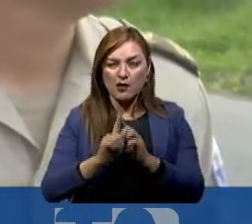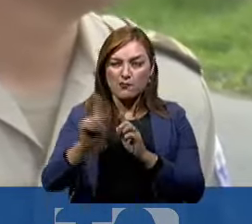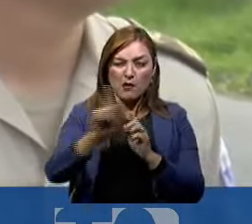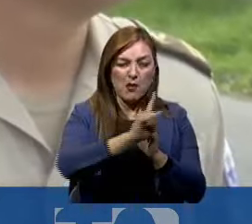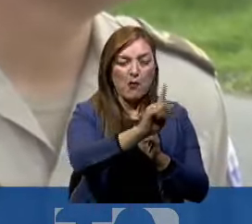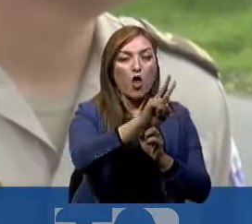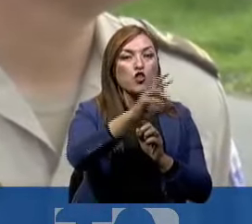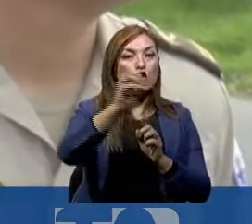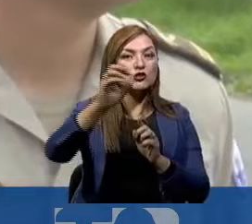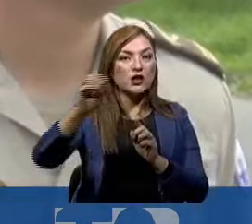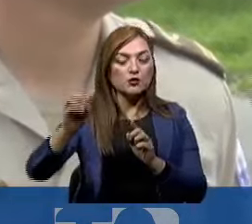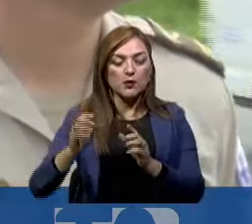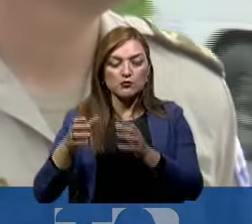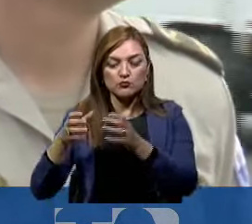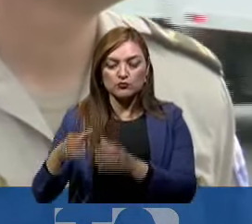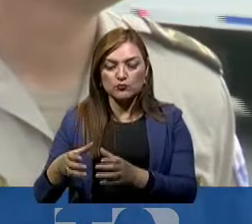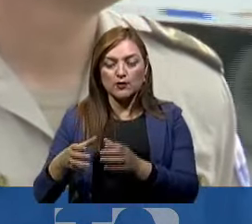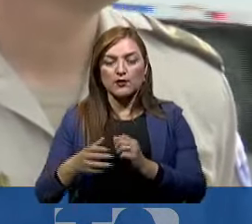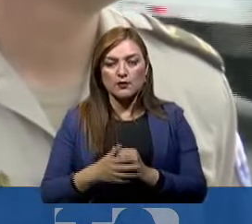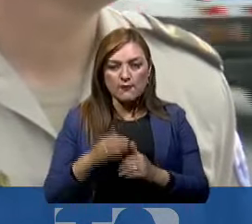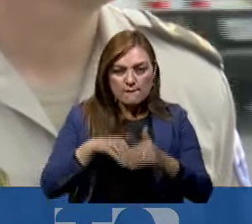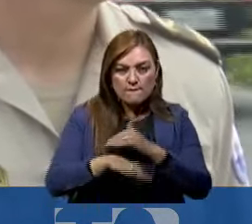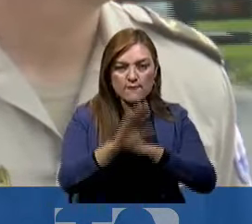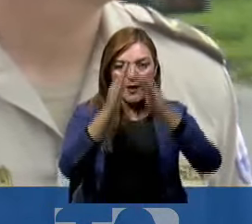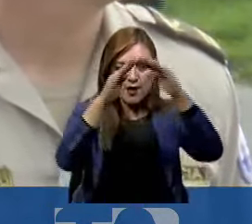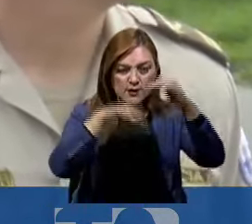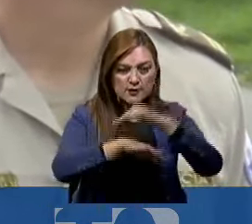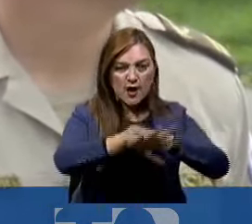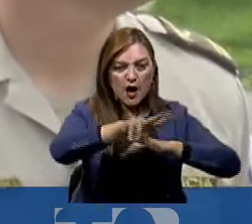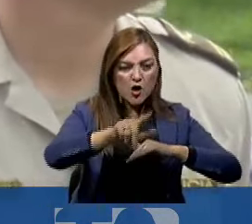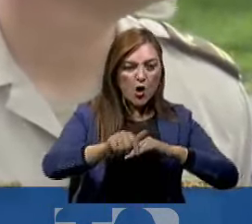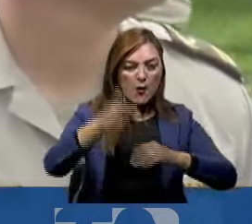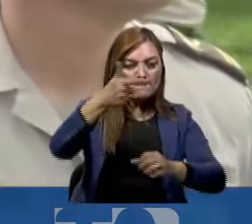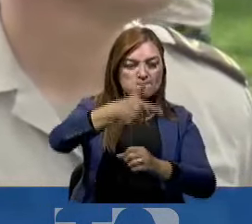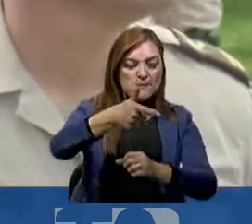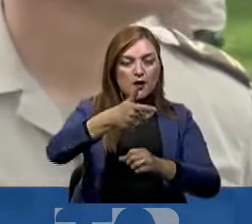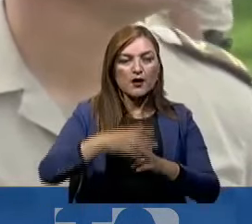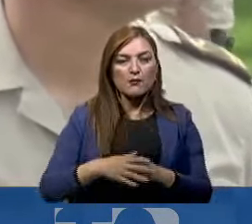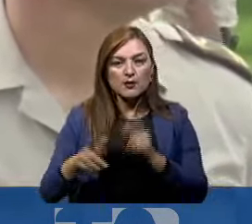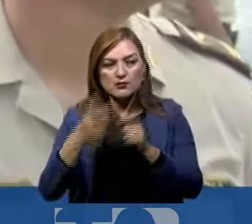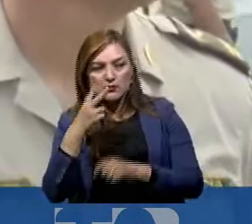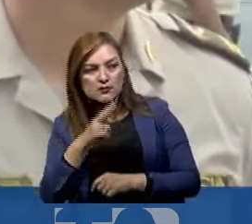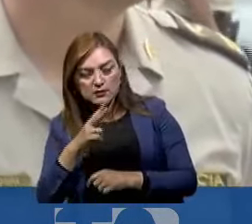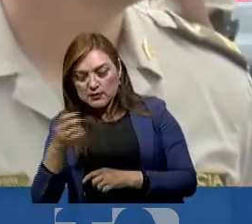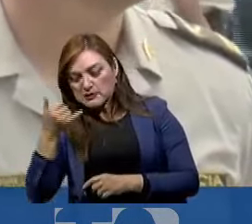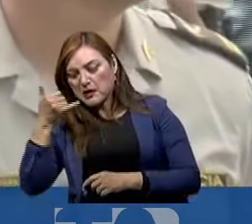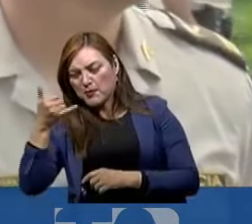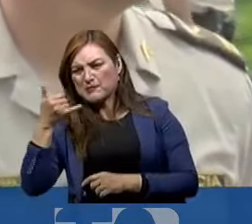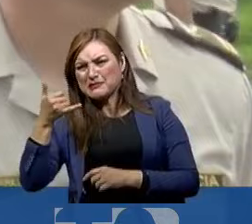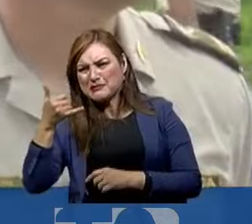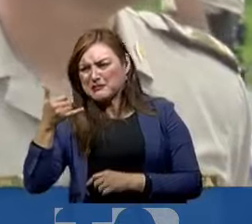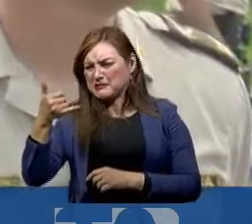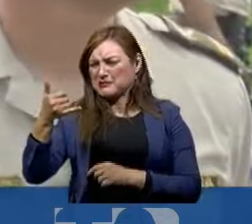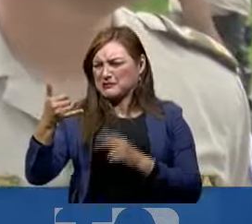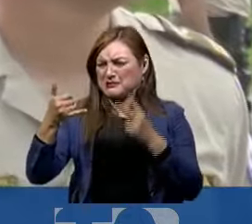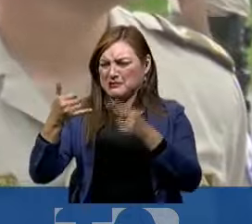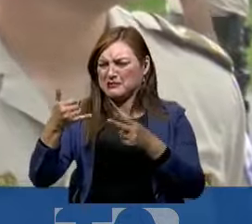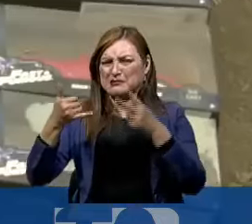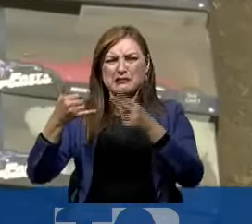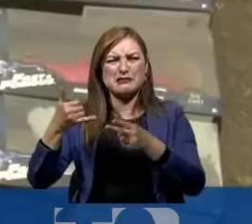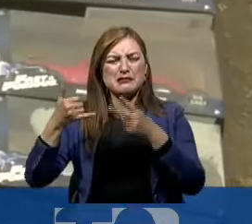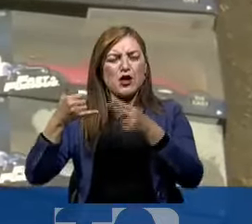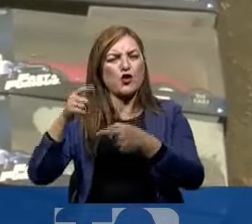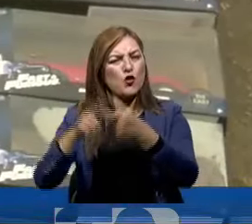redonda. Eso hace que los ciudadanos no puedan comunicarse, queden incomunicados, y también que los vehículos que tienen este tipo de rastreo satelital se